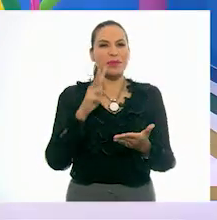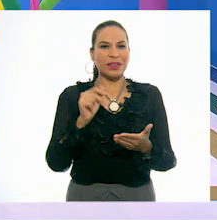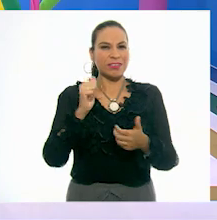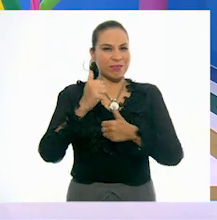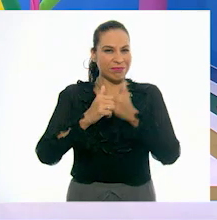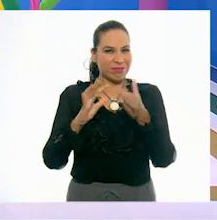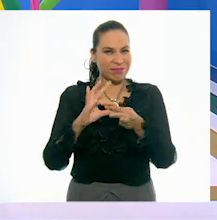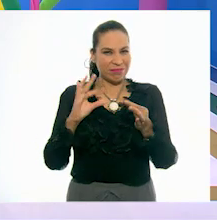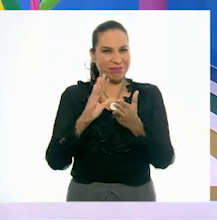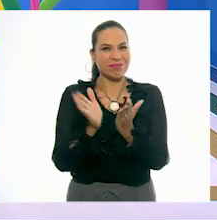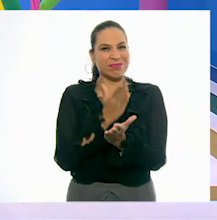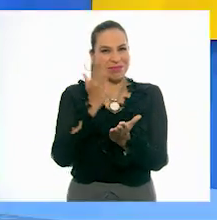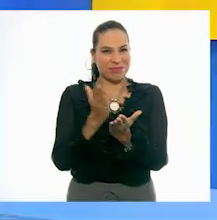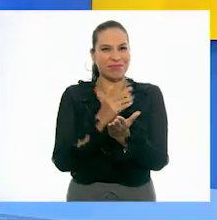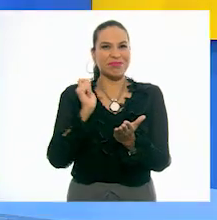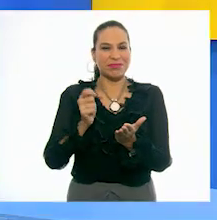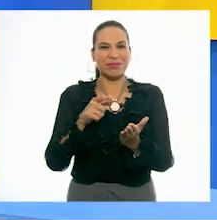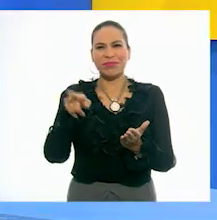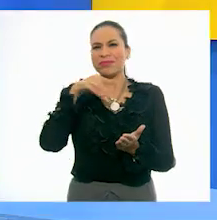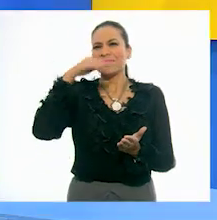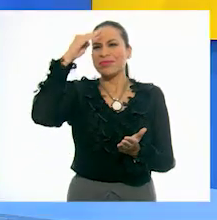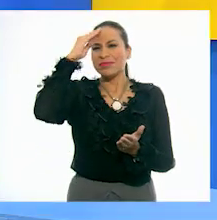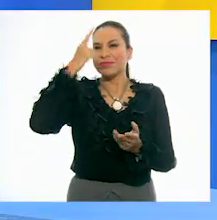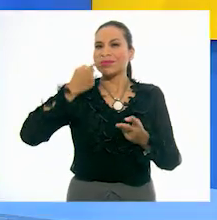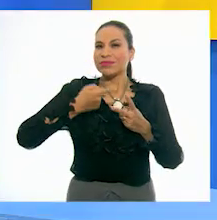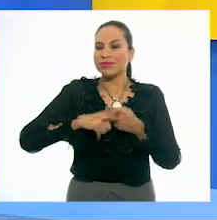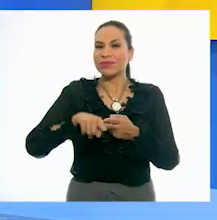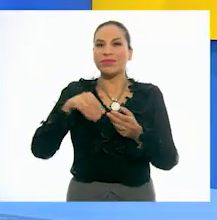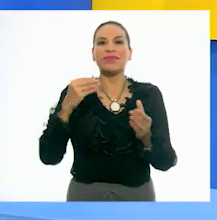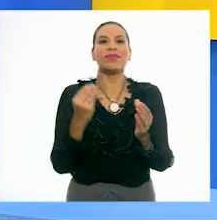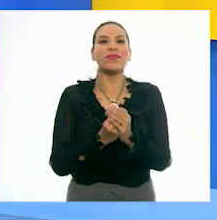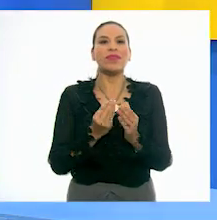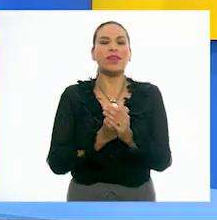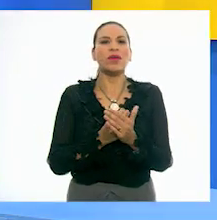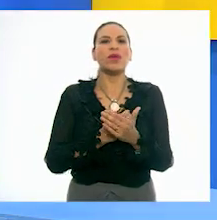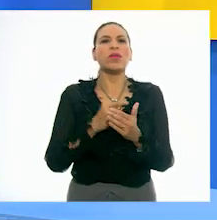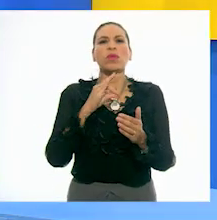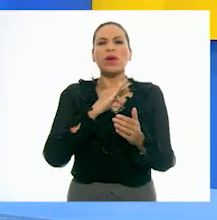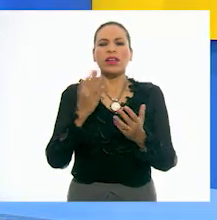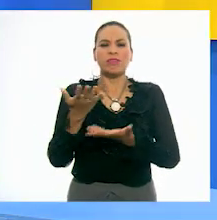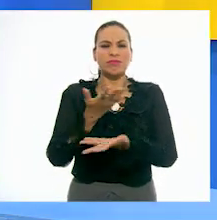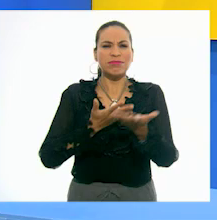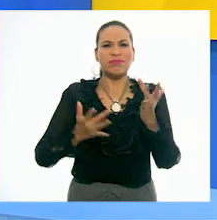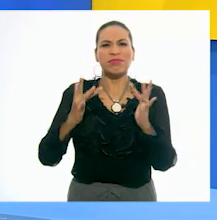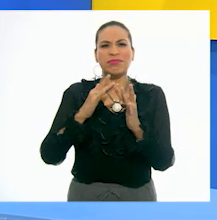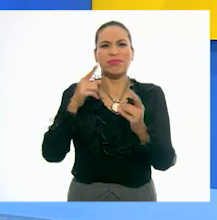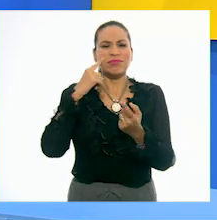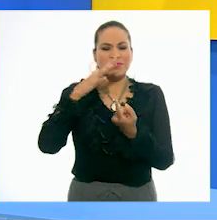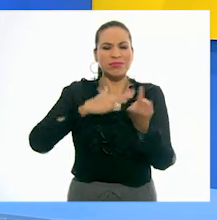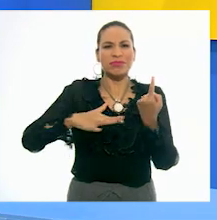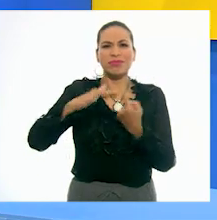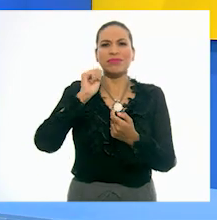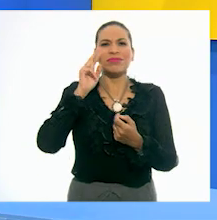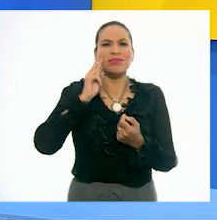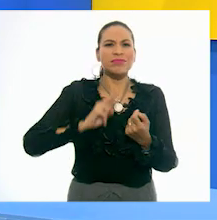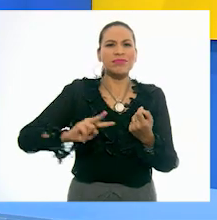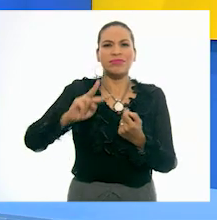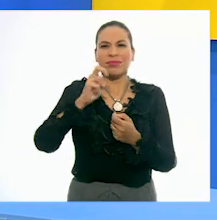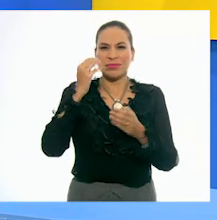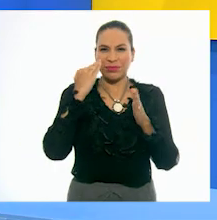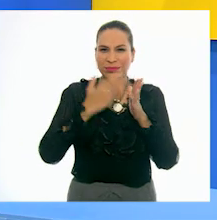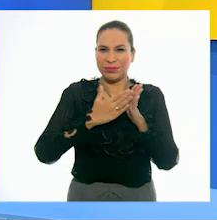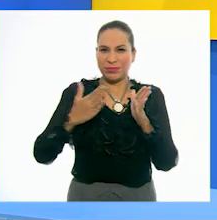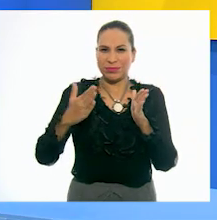repaso. Bueno, ¿qué les parece si comenzamos esta clase poniéndonos en contexto y dando un breve recorrido por este